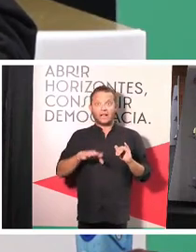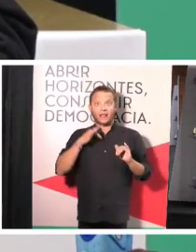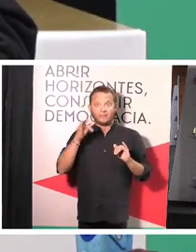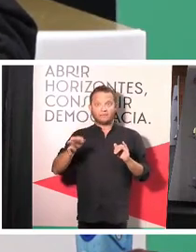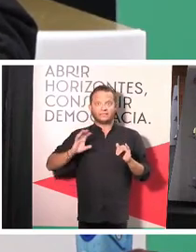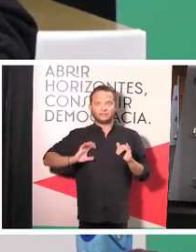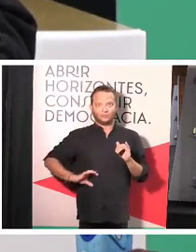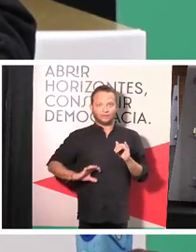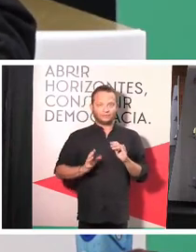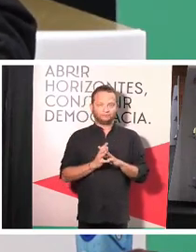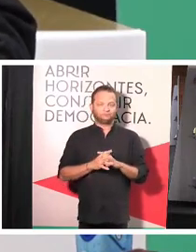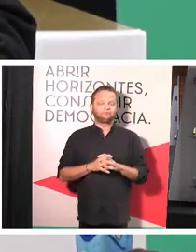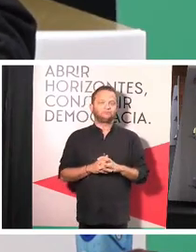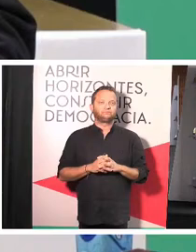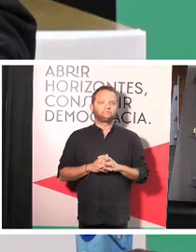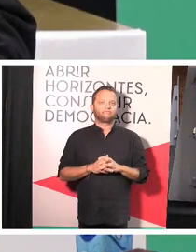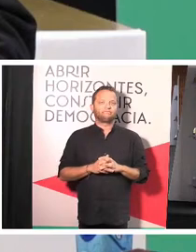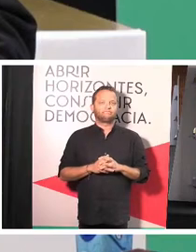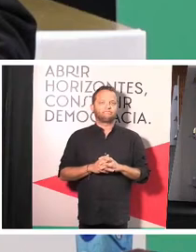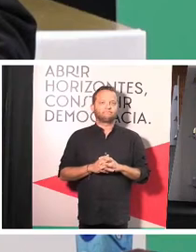pues cobrabas, ¿no?